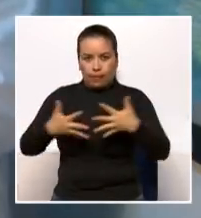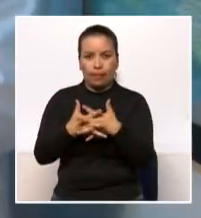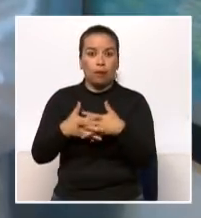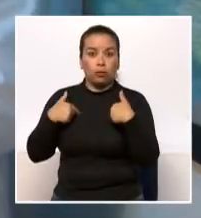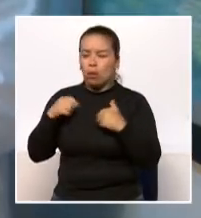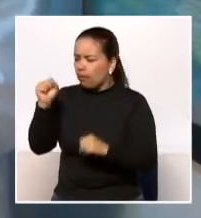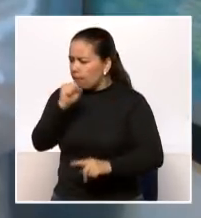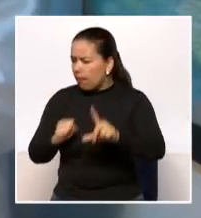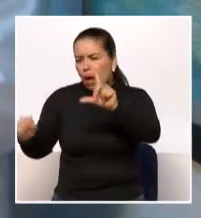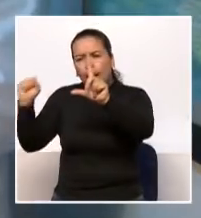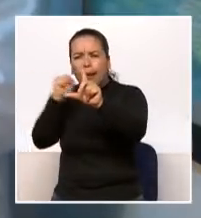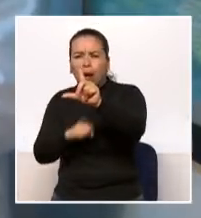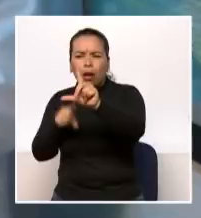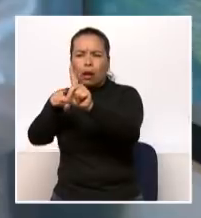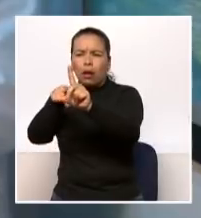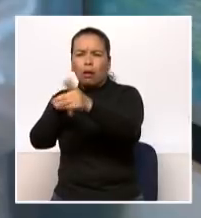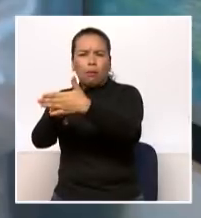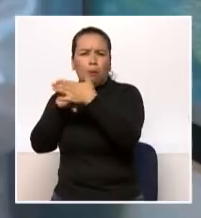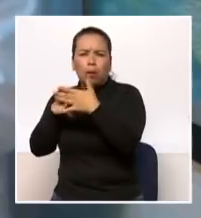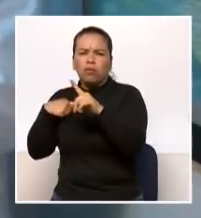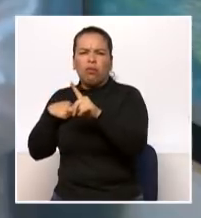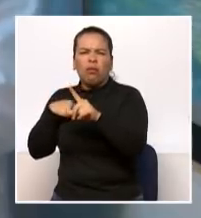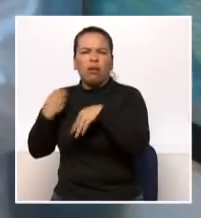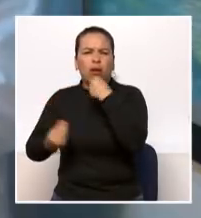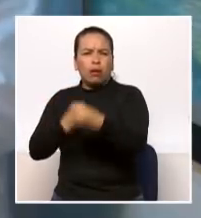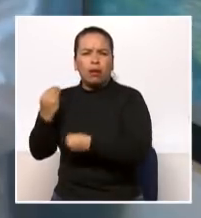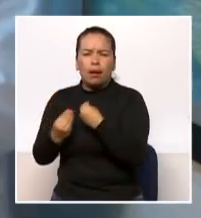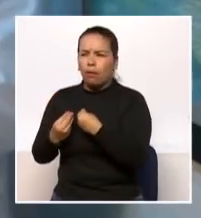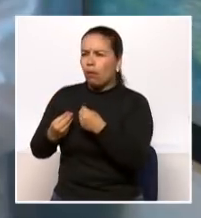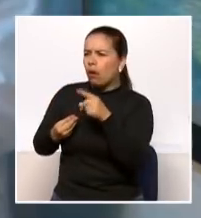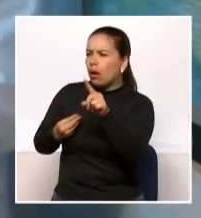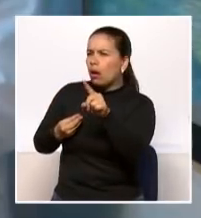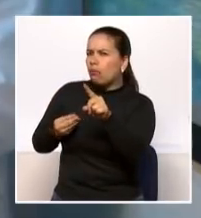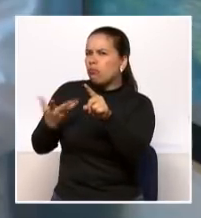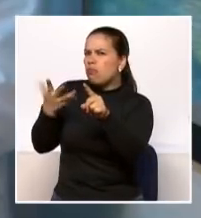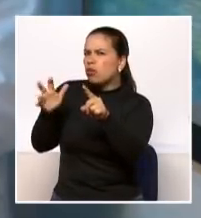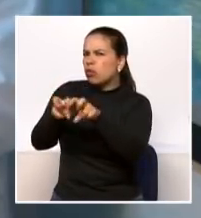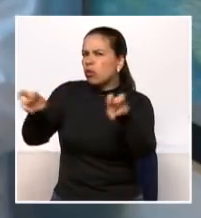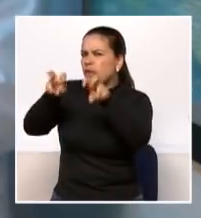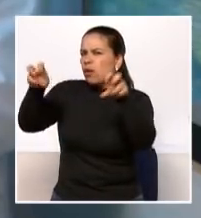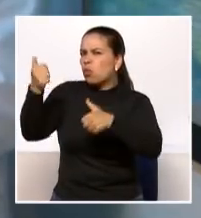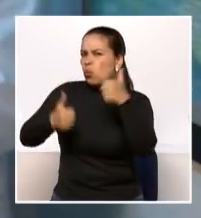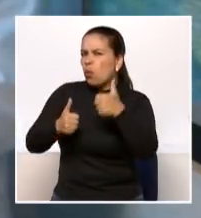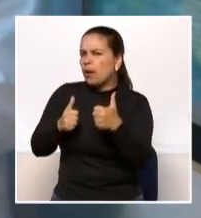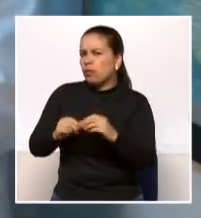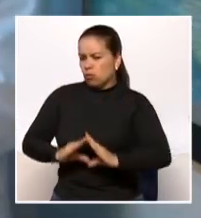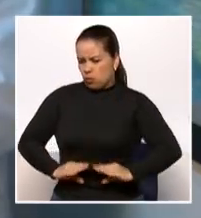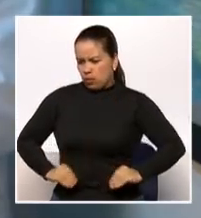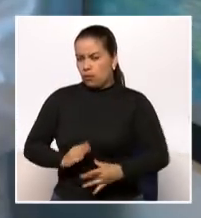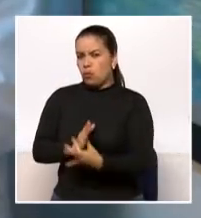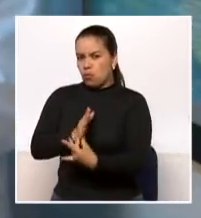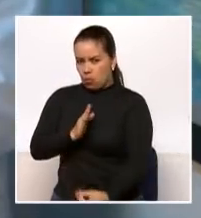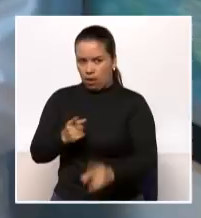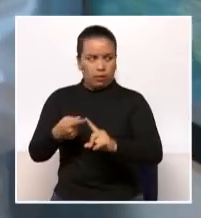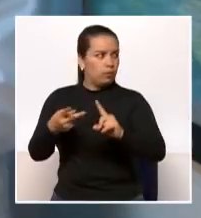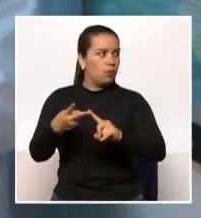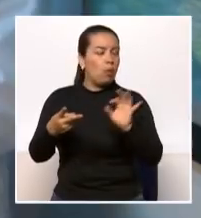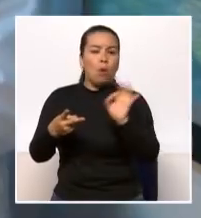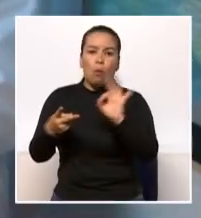este caso, que es lo mínimo que yo tengo que hacer, tengo que saber en qué fase está. Si está en un hígado graso, si ya pasó a